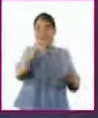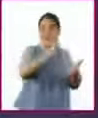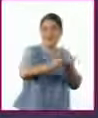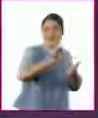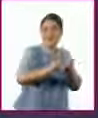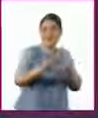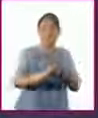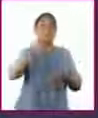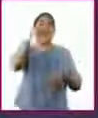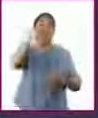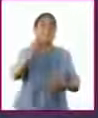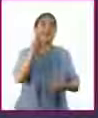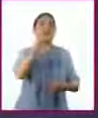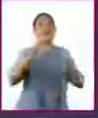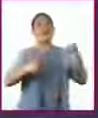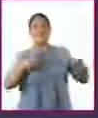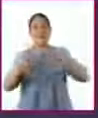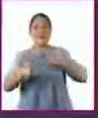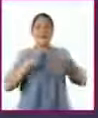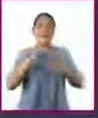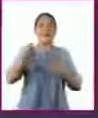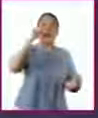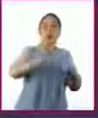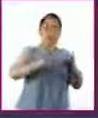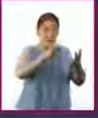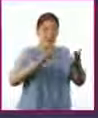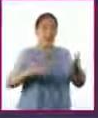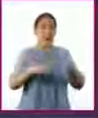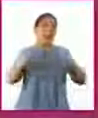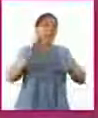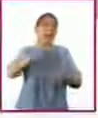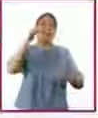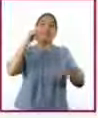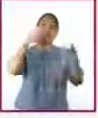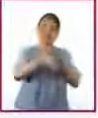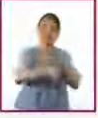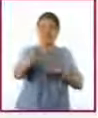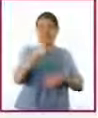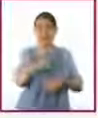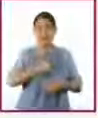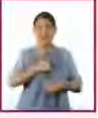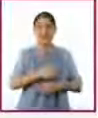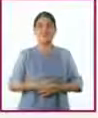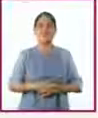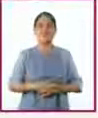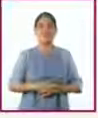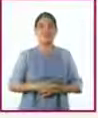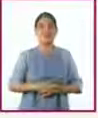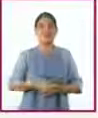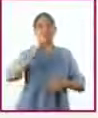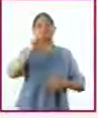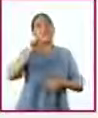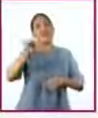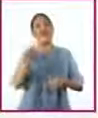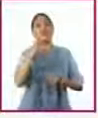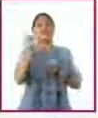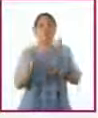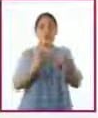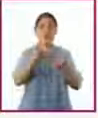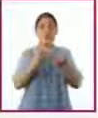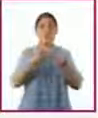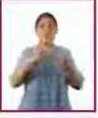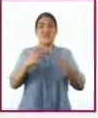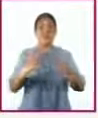que los disfruten y sus fuentes literarias crezcan. El juguete rabioso, de